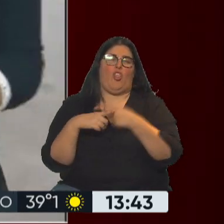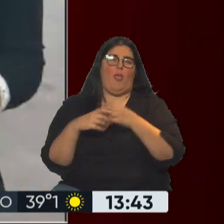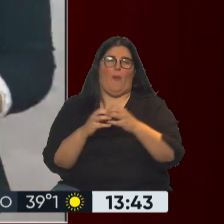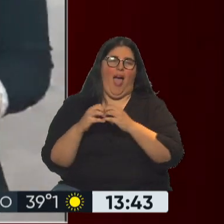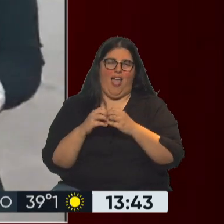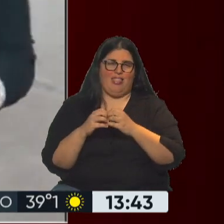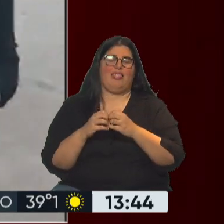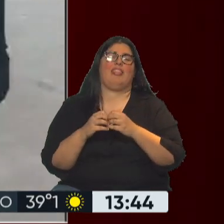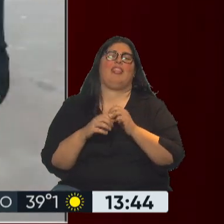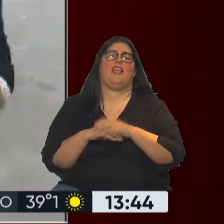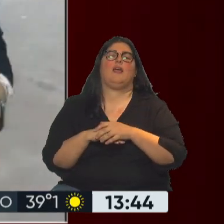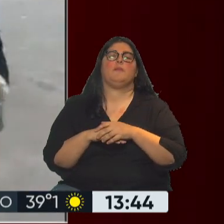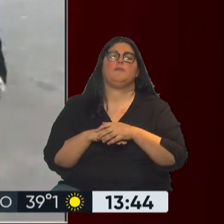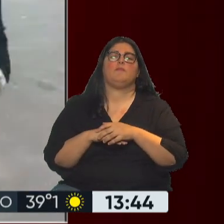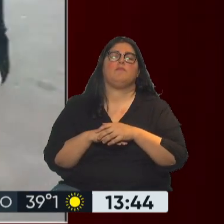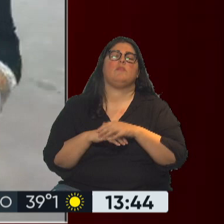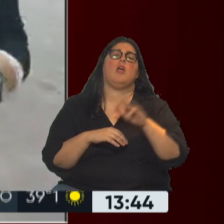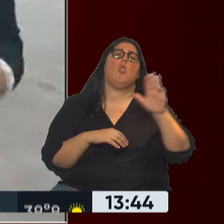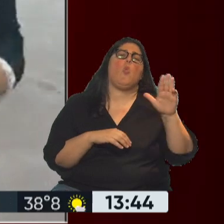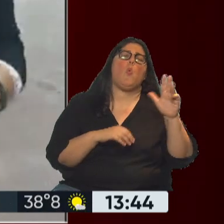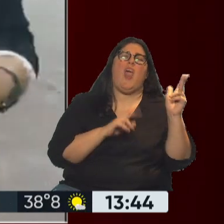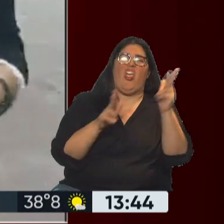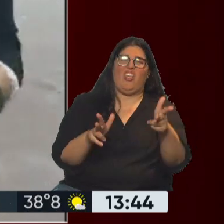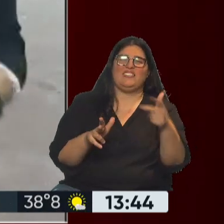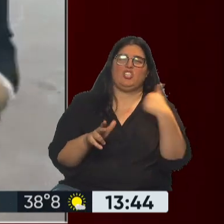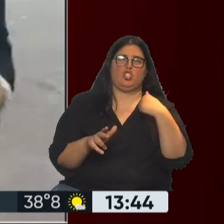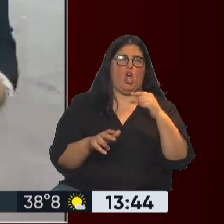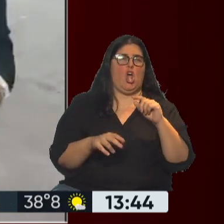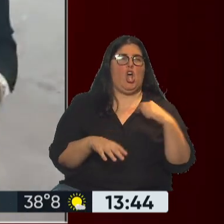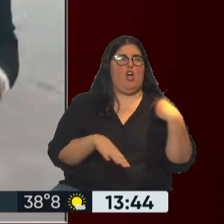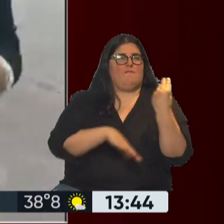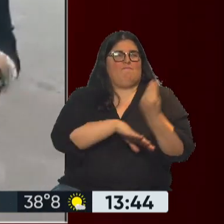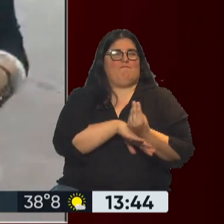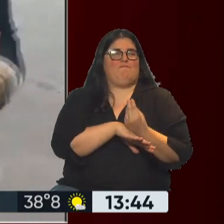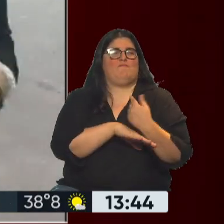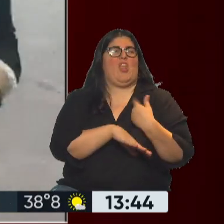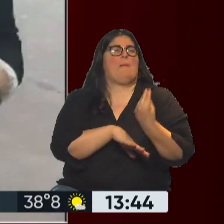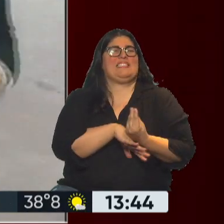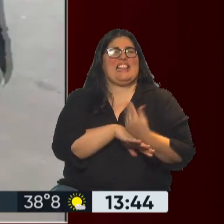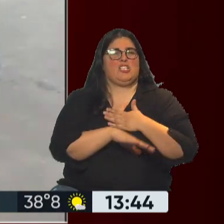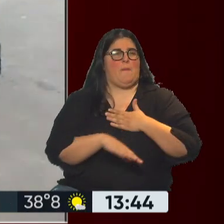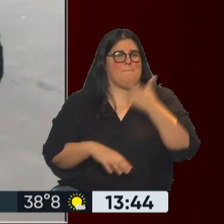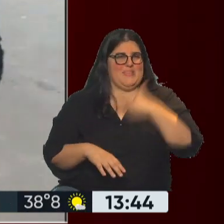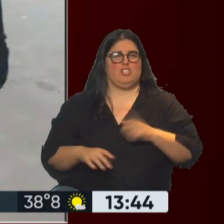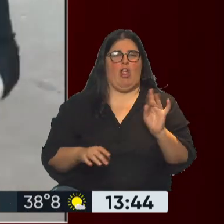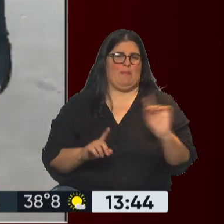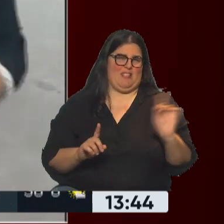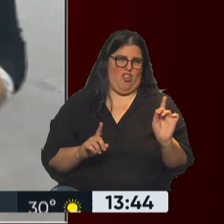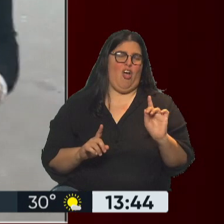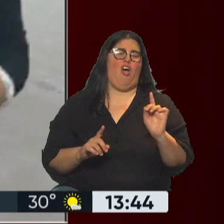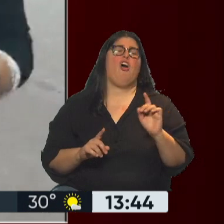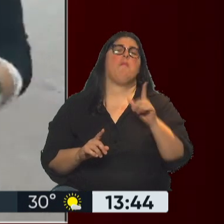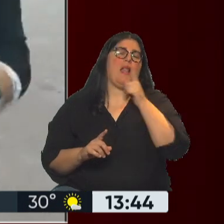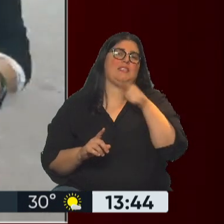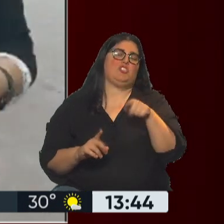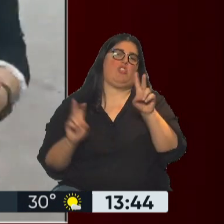breves para sumar. Por un lado, Lula que decía, no vengo solo como mi representación, y eso si gana Lula me parece que va a ser el gran